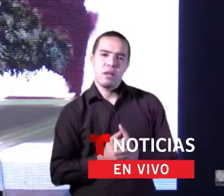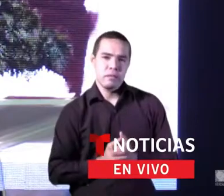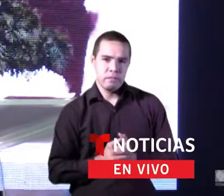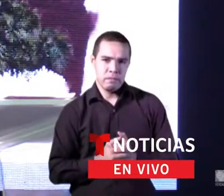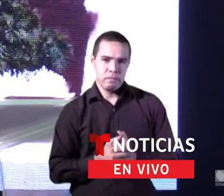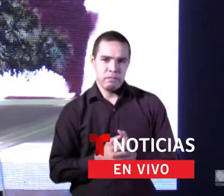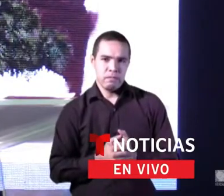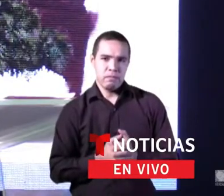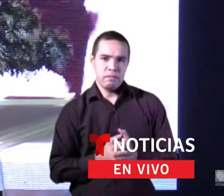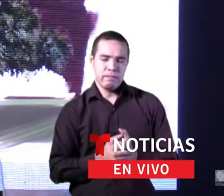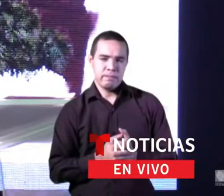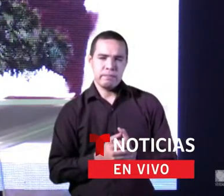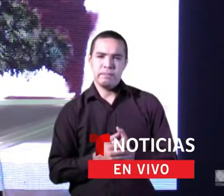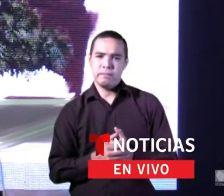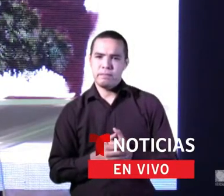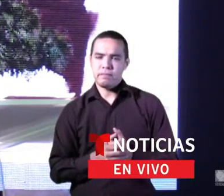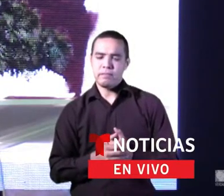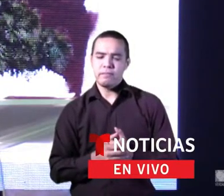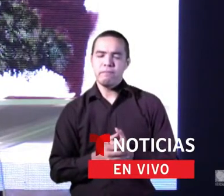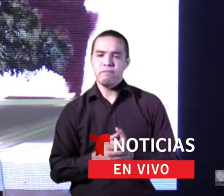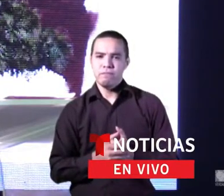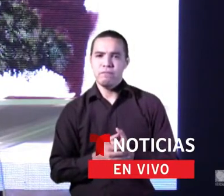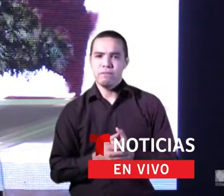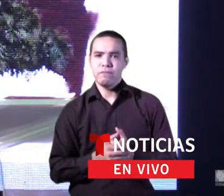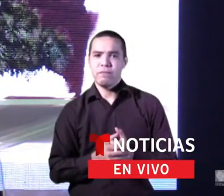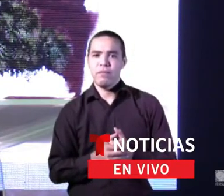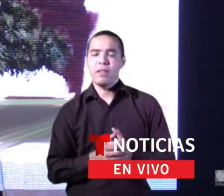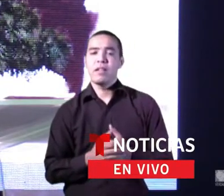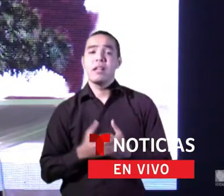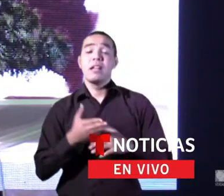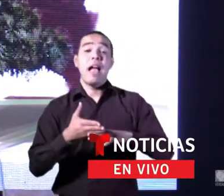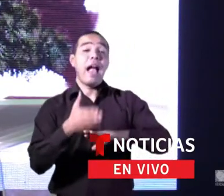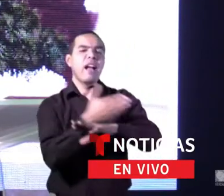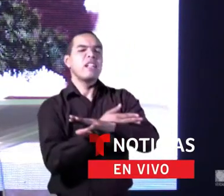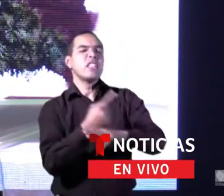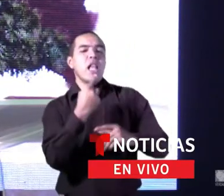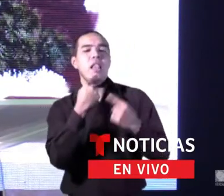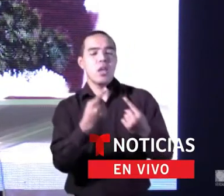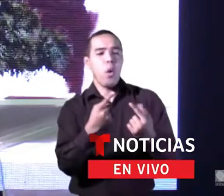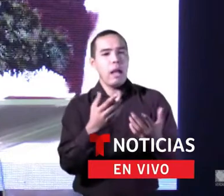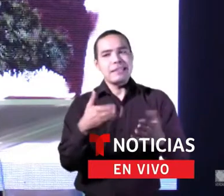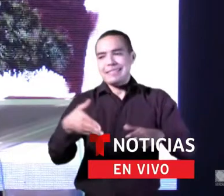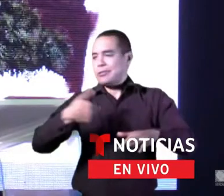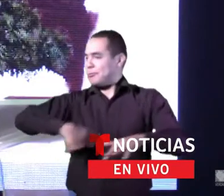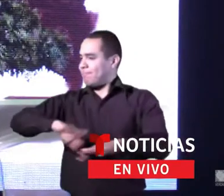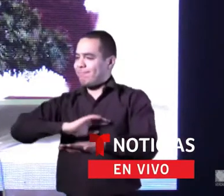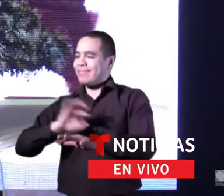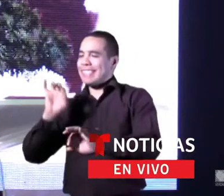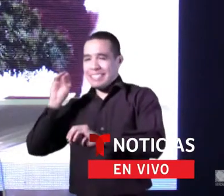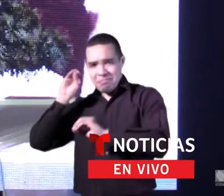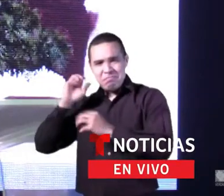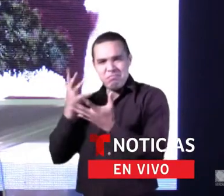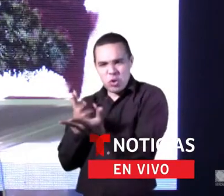dijo que ustedes no habían sido conscientes de lo que hicieron